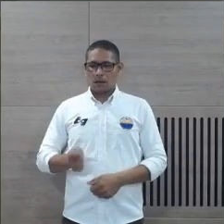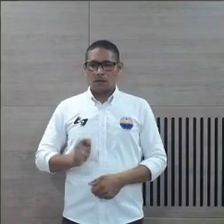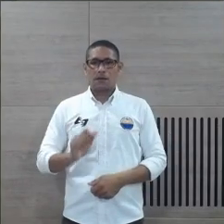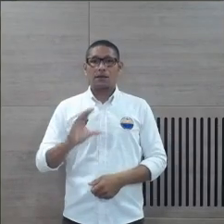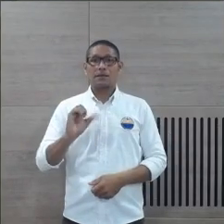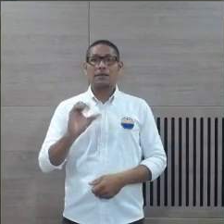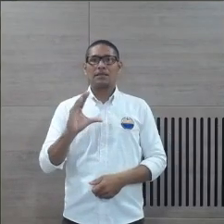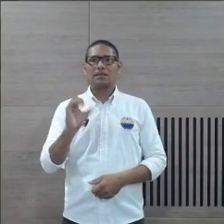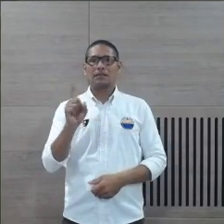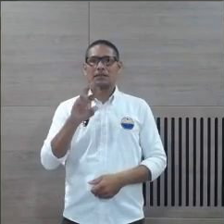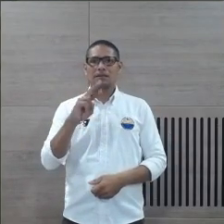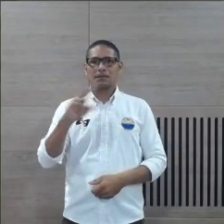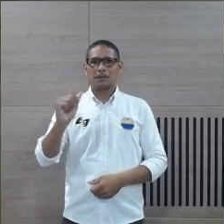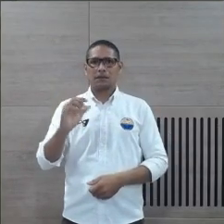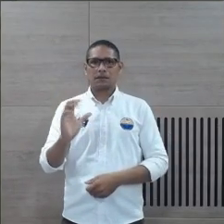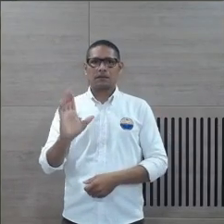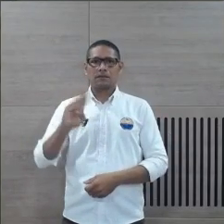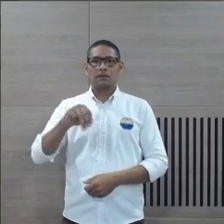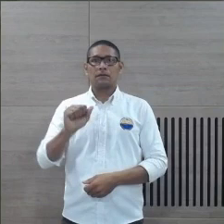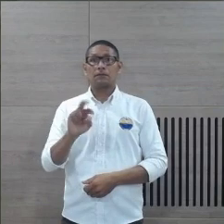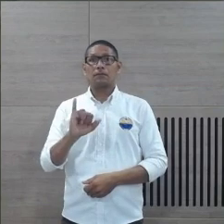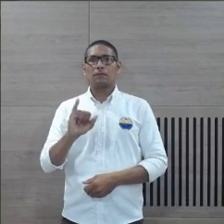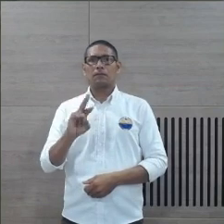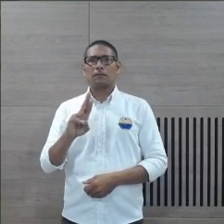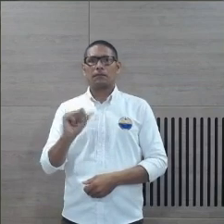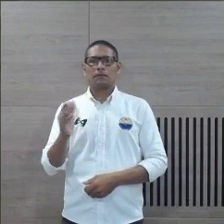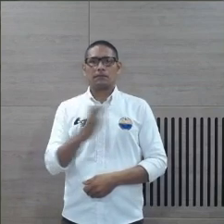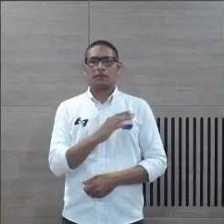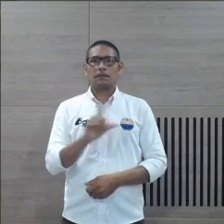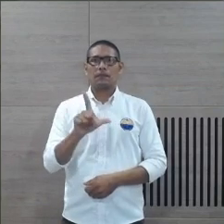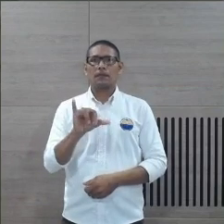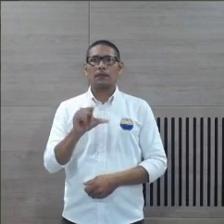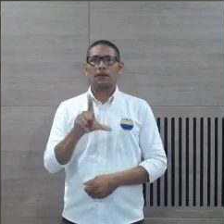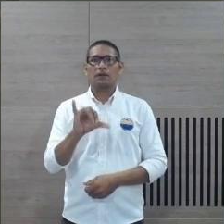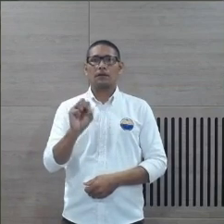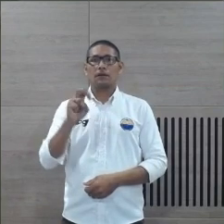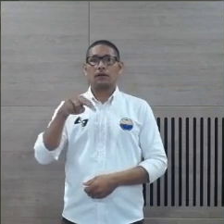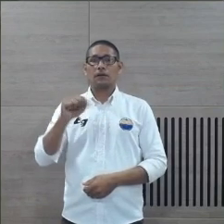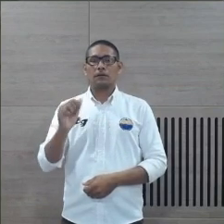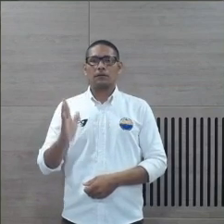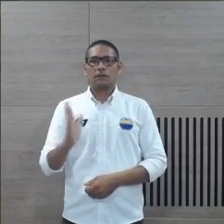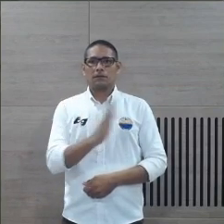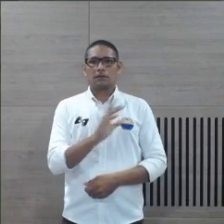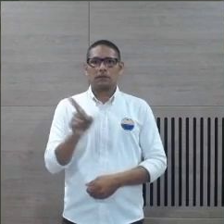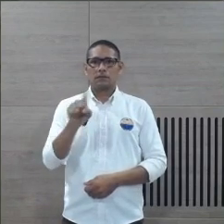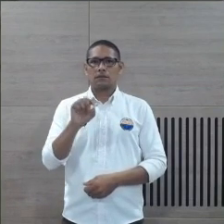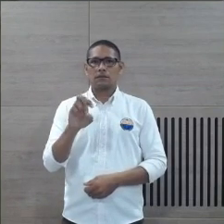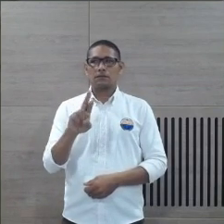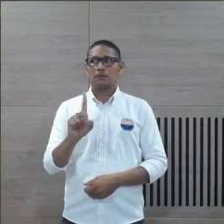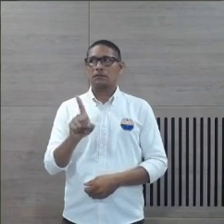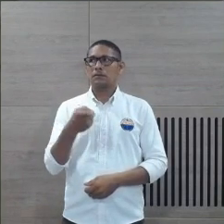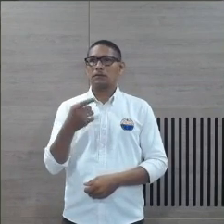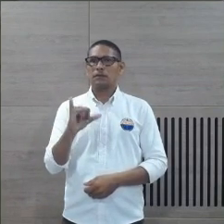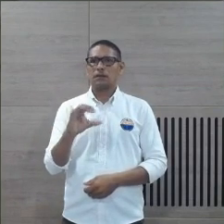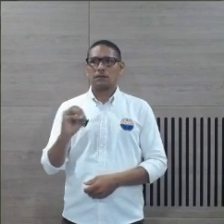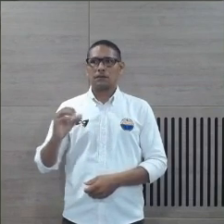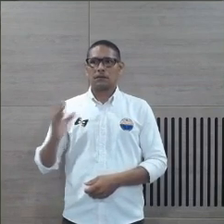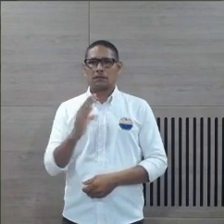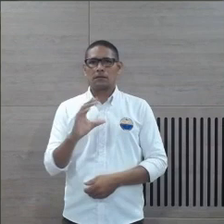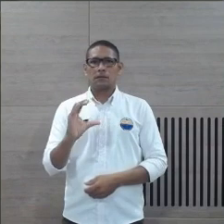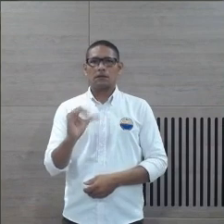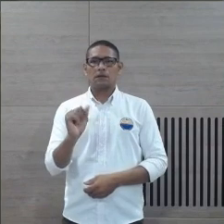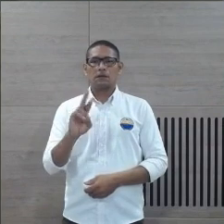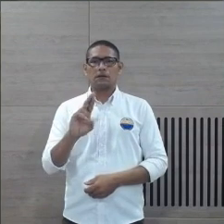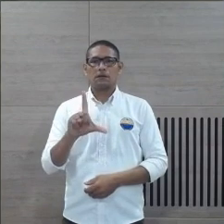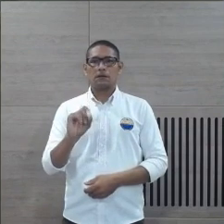Eliana Carolina Huete Ospino. Sergio Andrés Lara Maris. Carlos Hernán Villamil Soto. Dairis Dayana Vargas Luna.